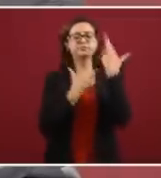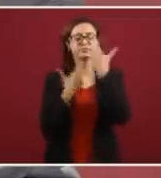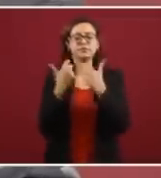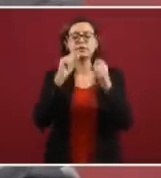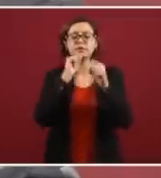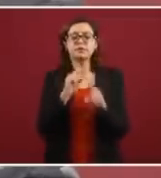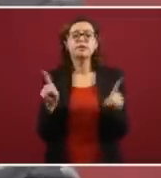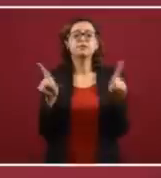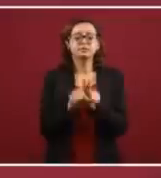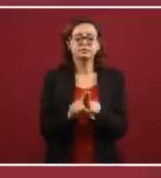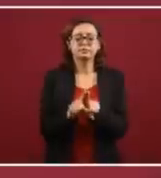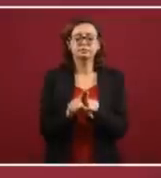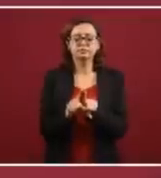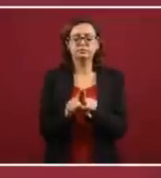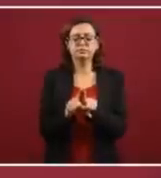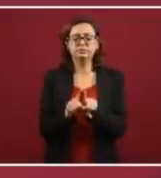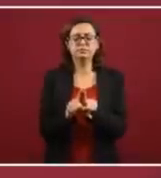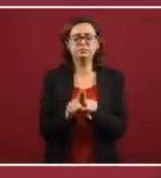para